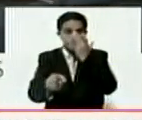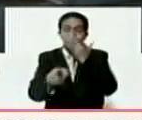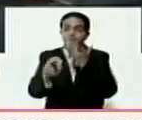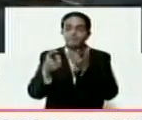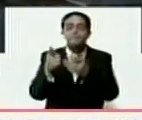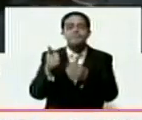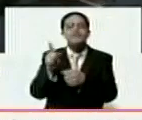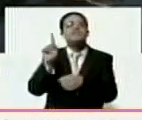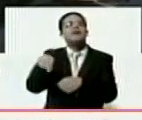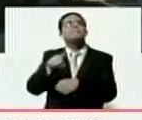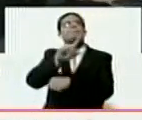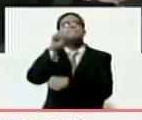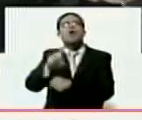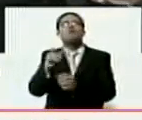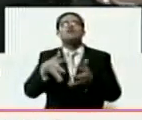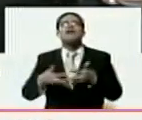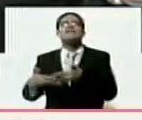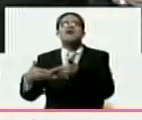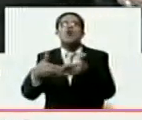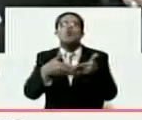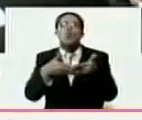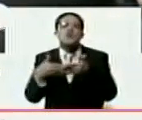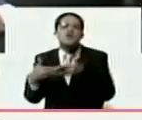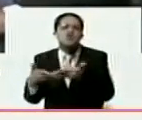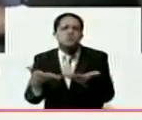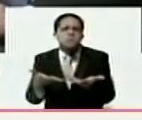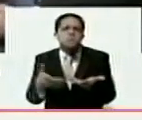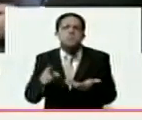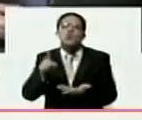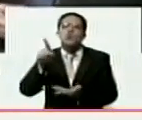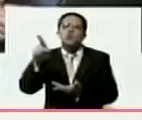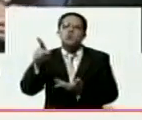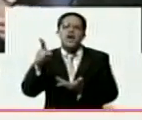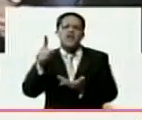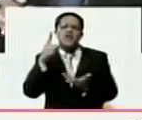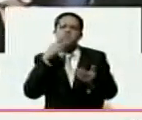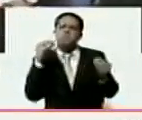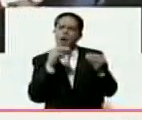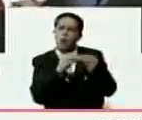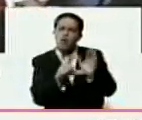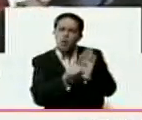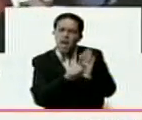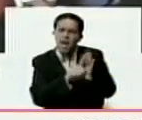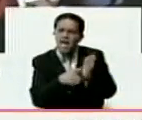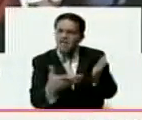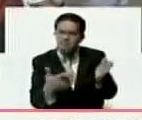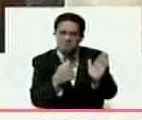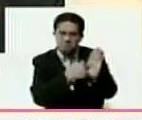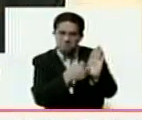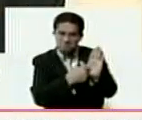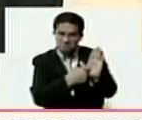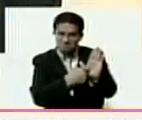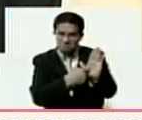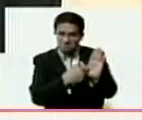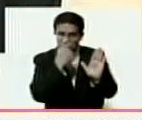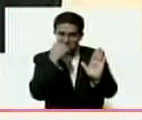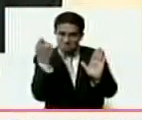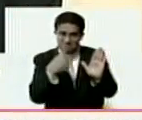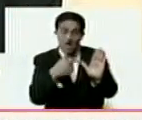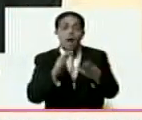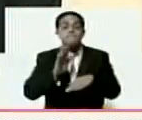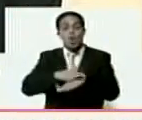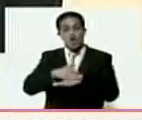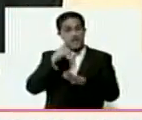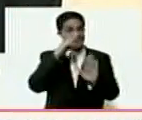Unidos sobre qué base jurídica, legal, están actuando. Porque en esta carta, en la Carta de las